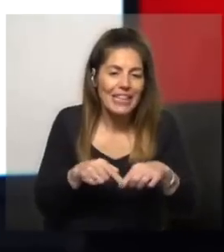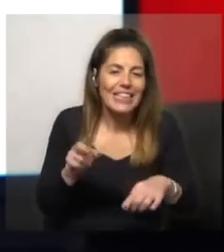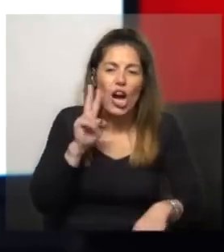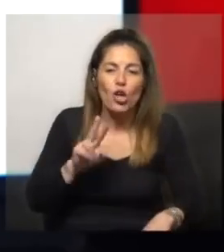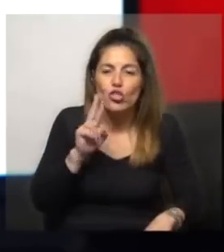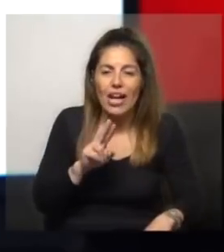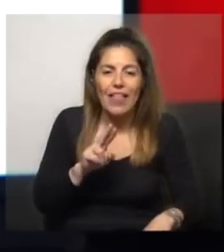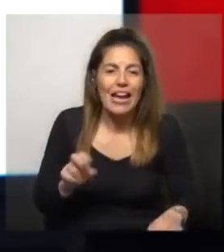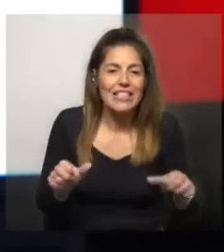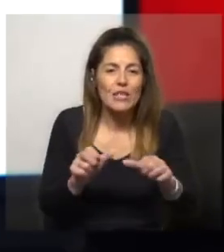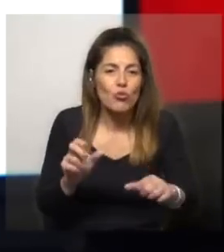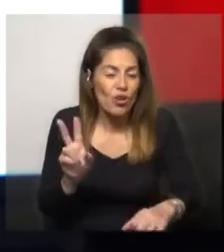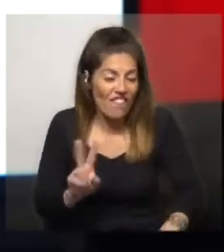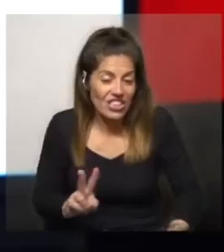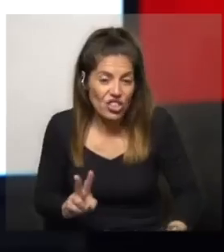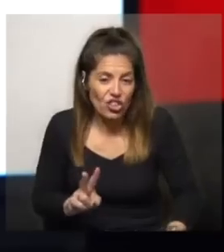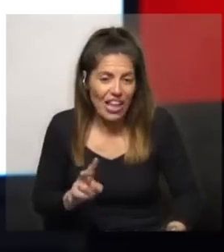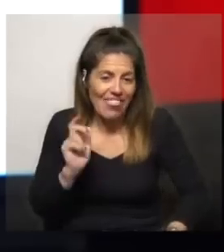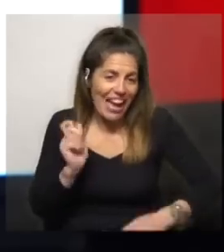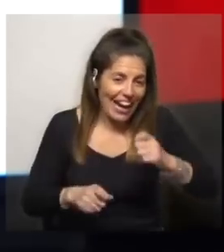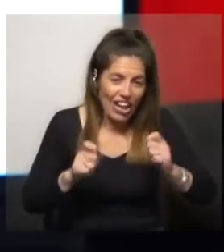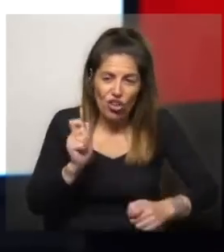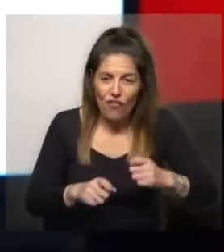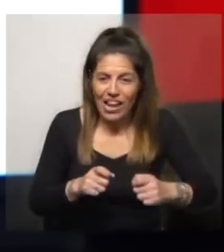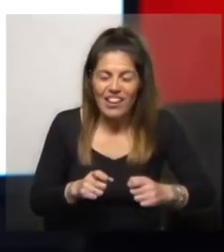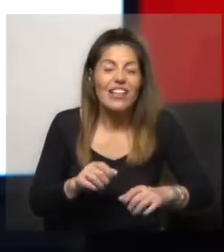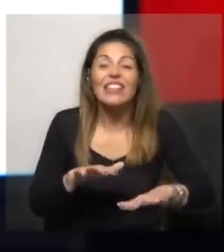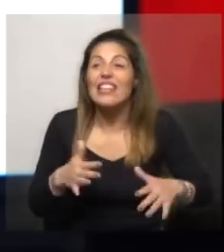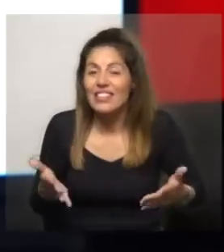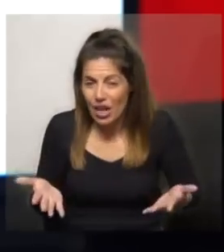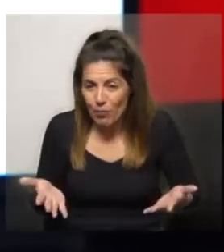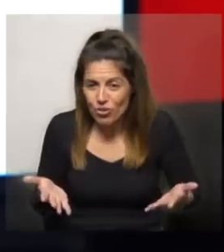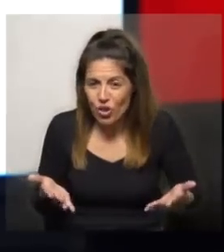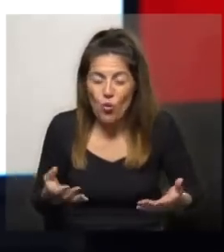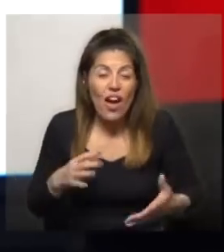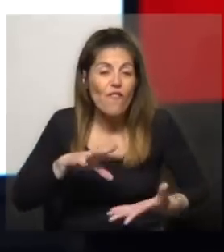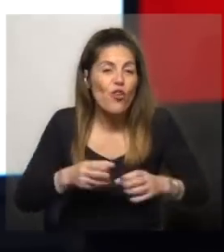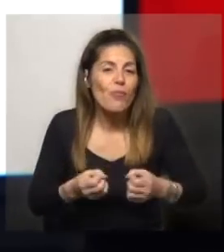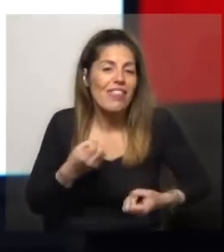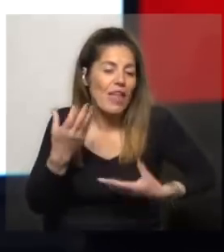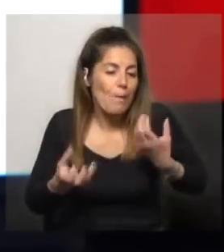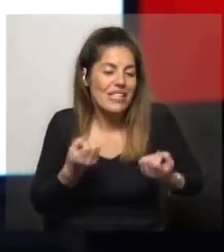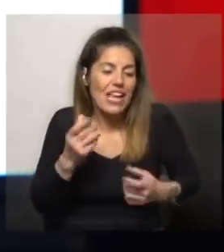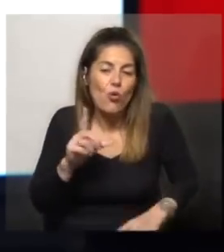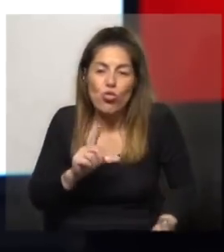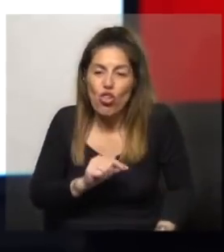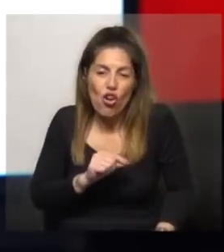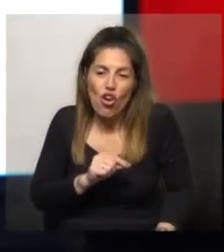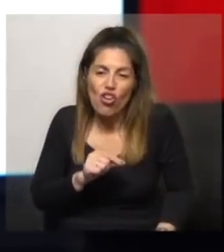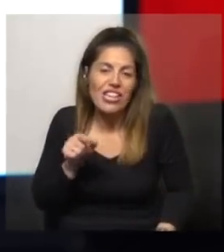pero hicimos una versión de redoblar Qué era lo que teníamos nada una herramienta voluntad de expresar un dolor en ese momento